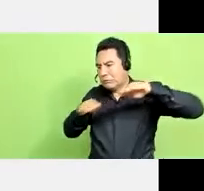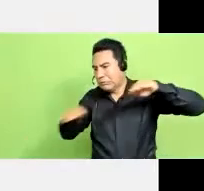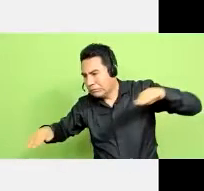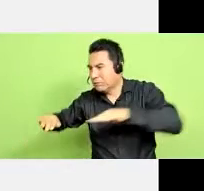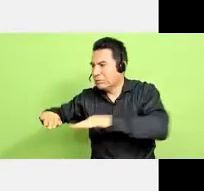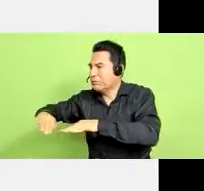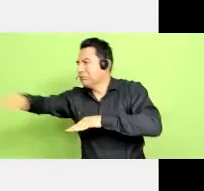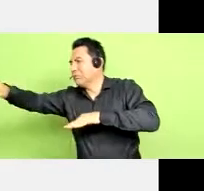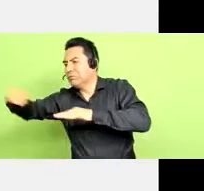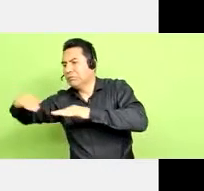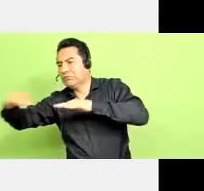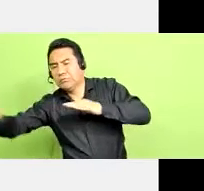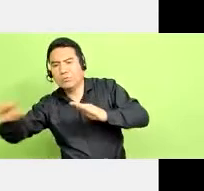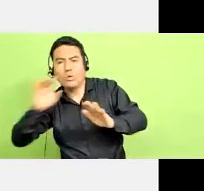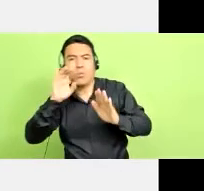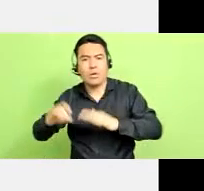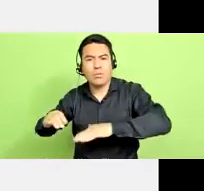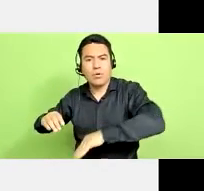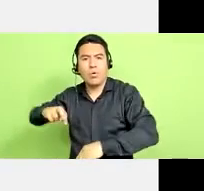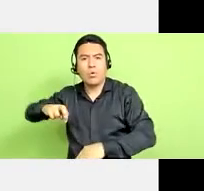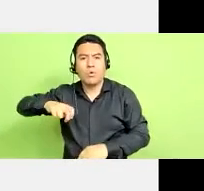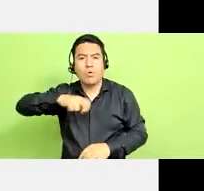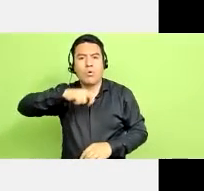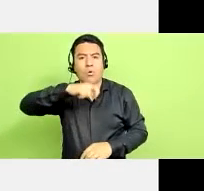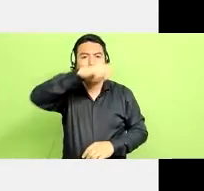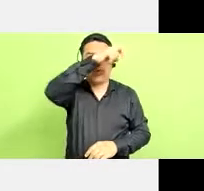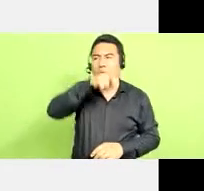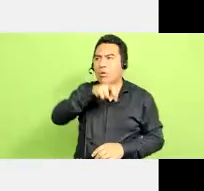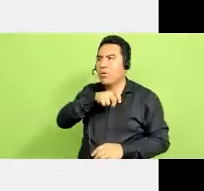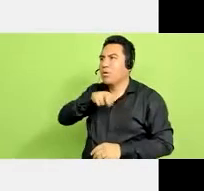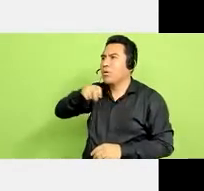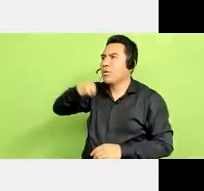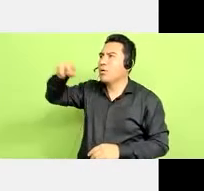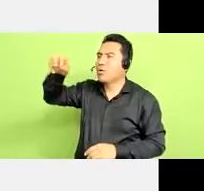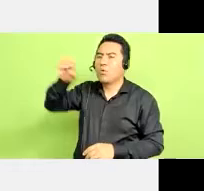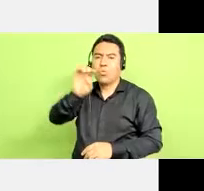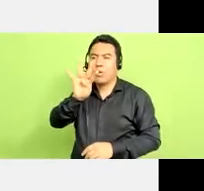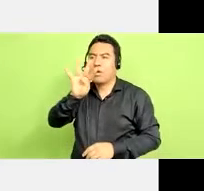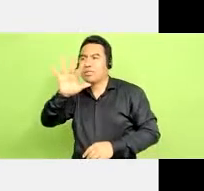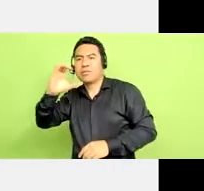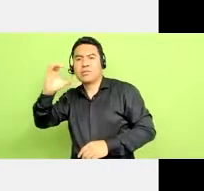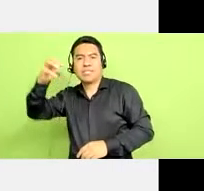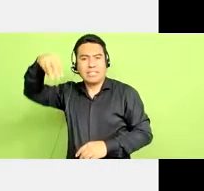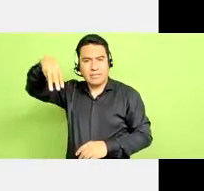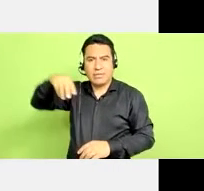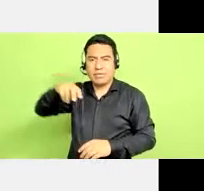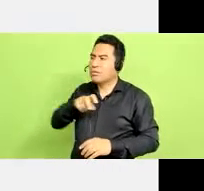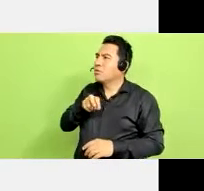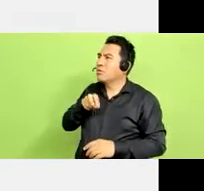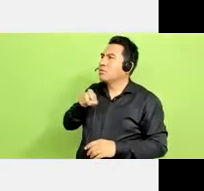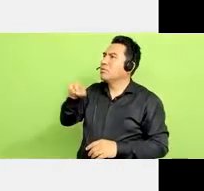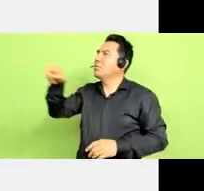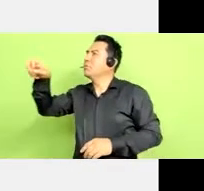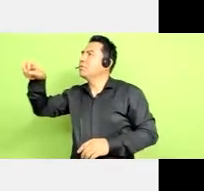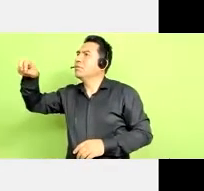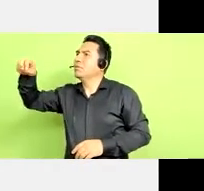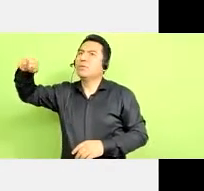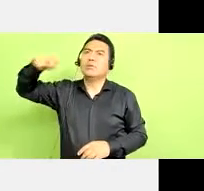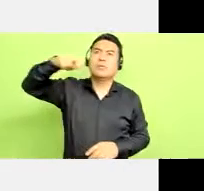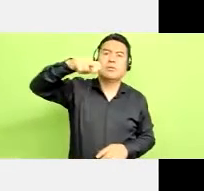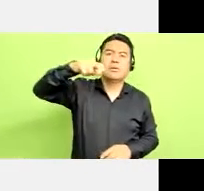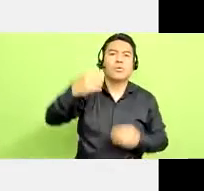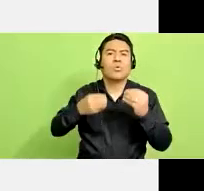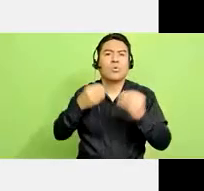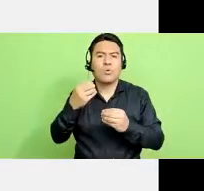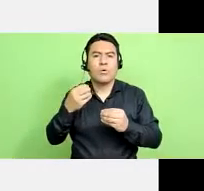ejemplo una escalera 45 centímetros del nivel entonces yo tendría que realizar